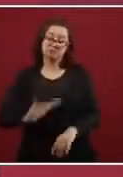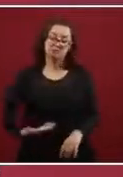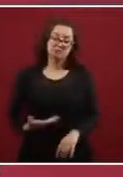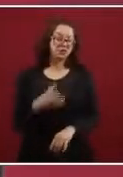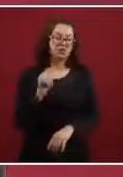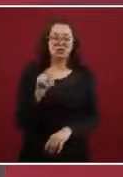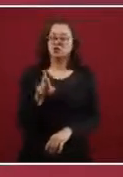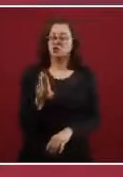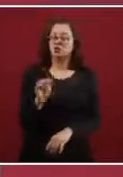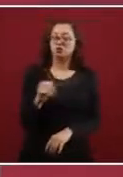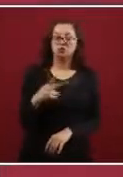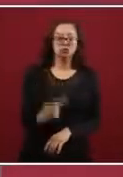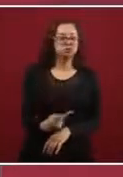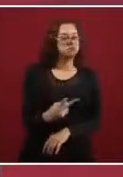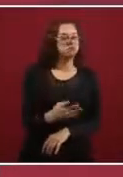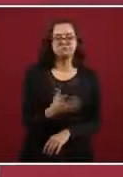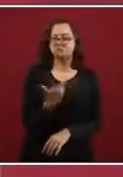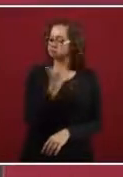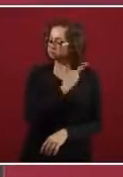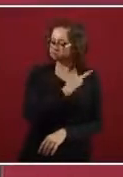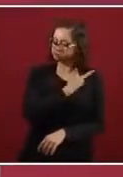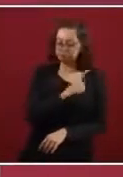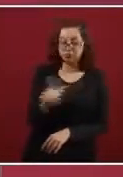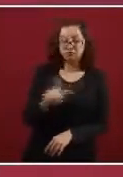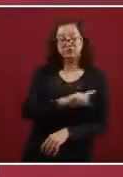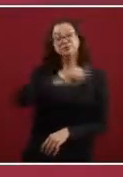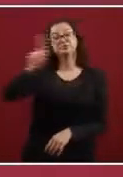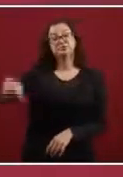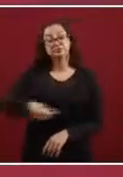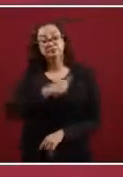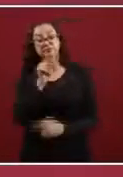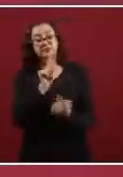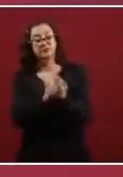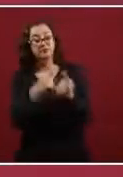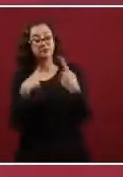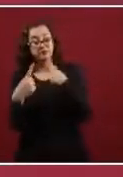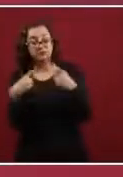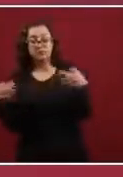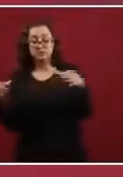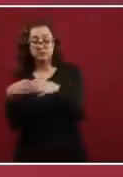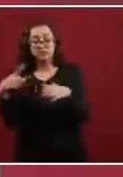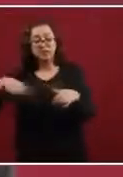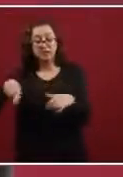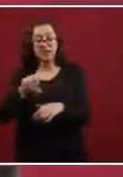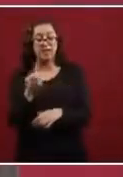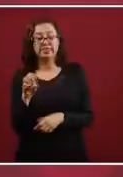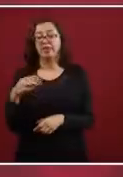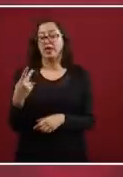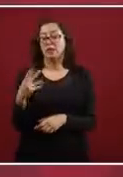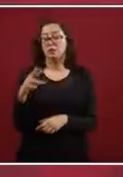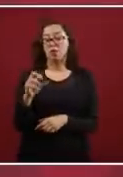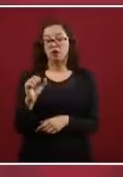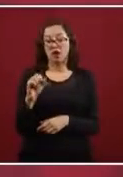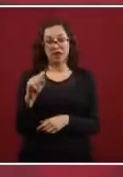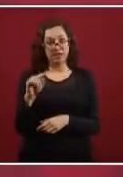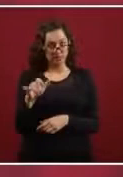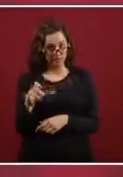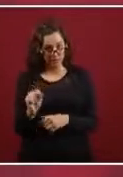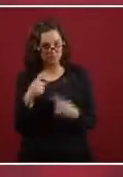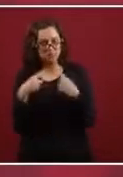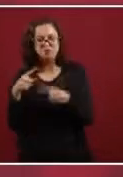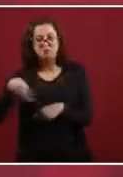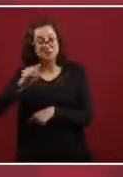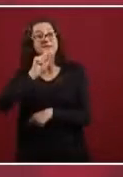respecto. Cuando entró la discusión con los demócratas, es algo en lo que insistieron ellos también, lo sé hablando con ellos y lo sé por prensa y